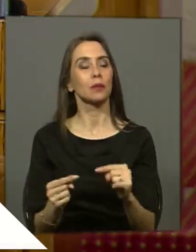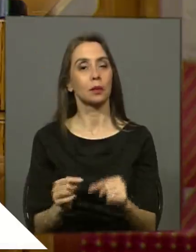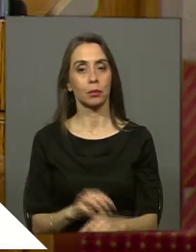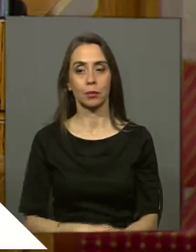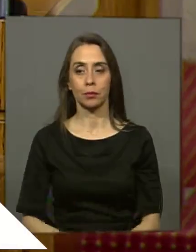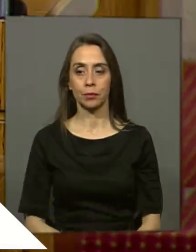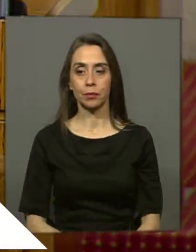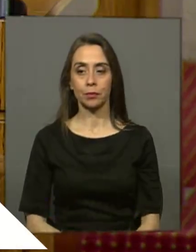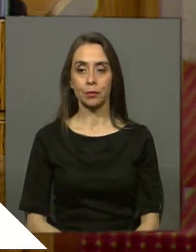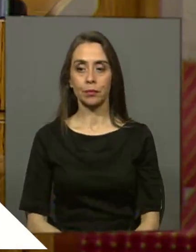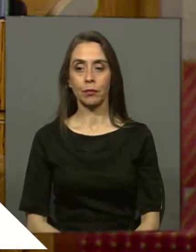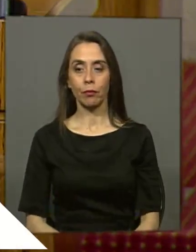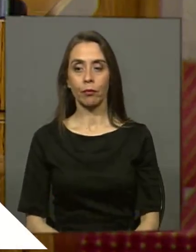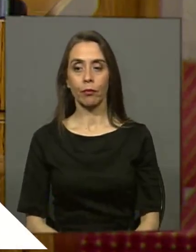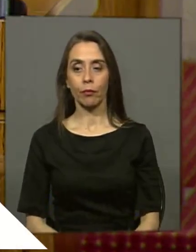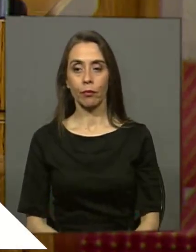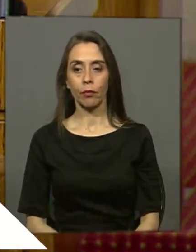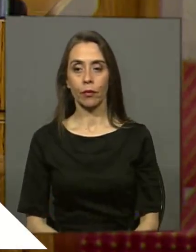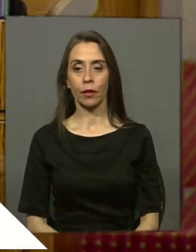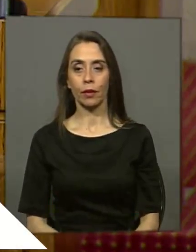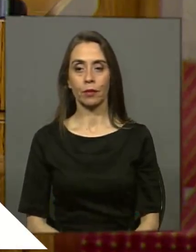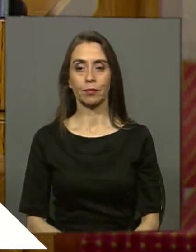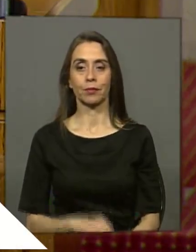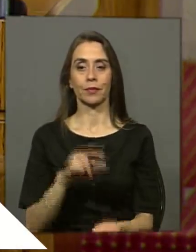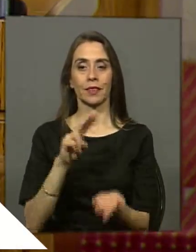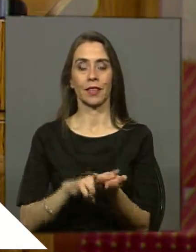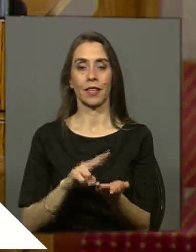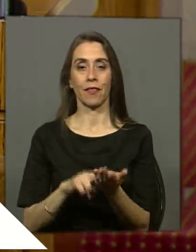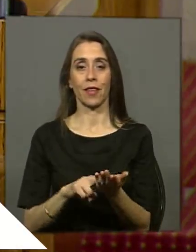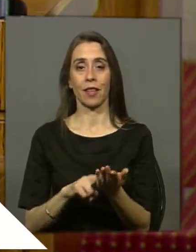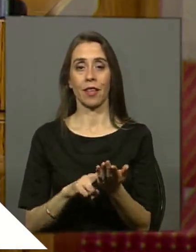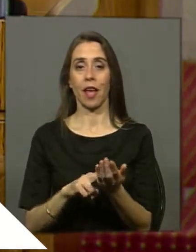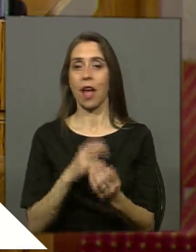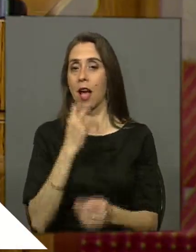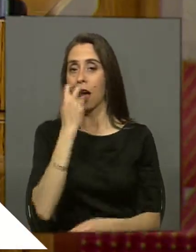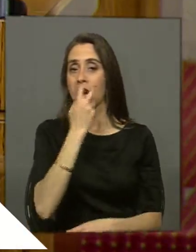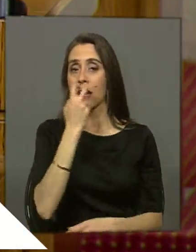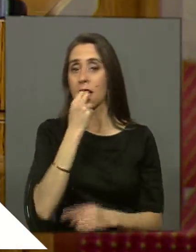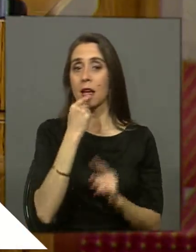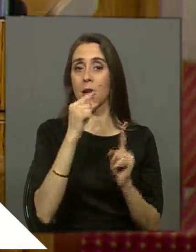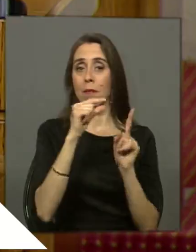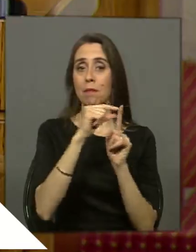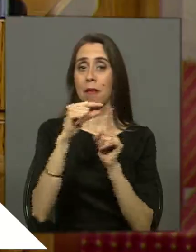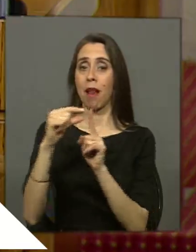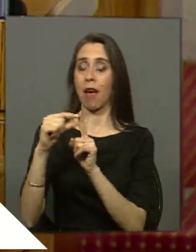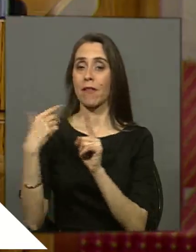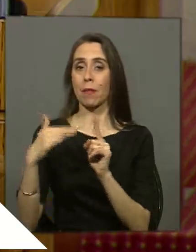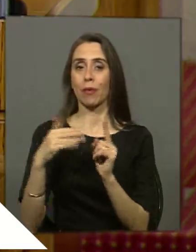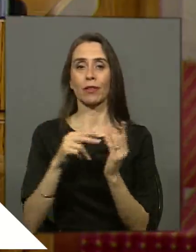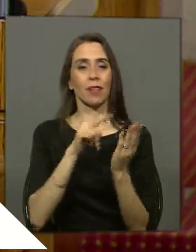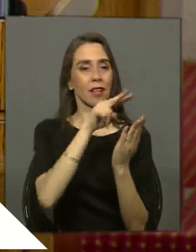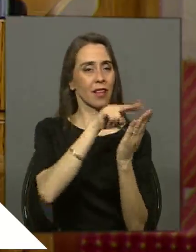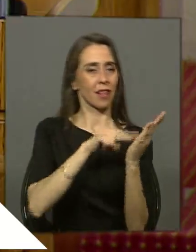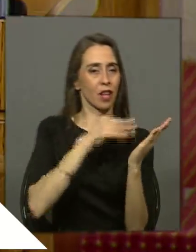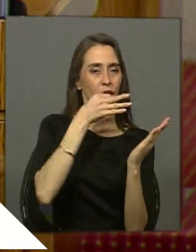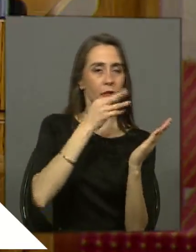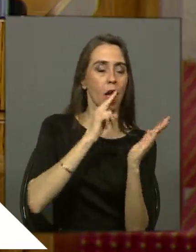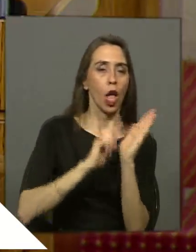porque en estas cosas la verdad el lenguaje importa y hay que traducir lo que se dice